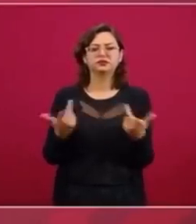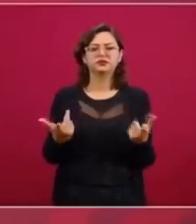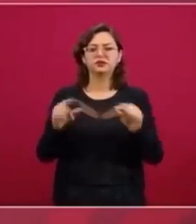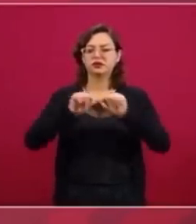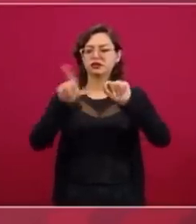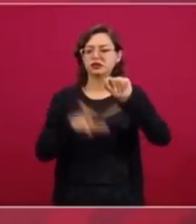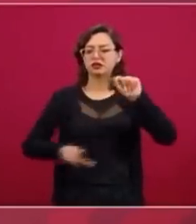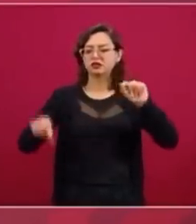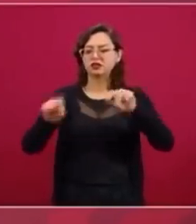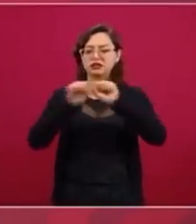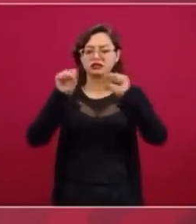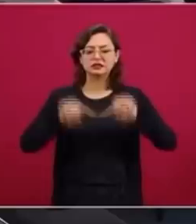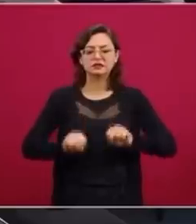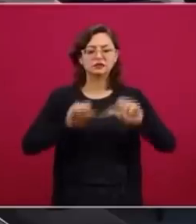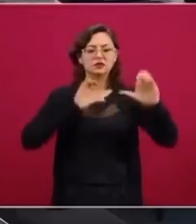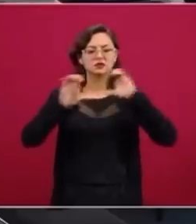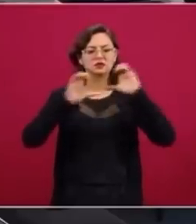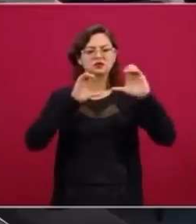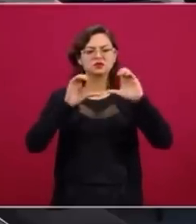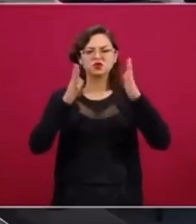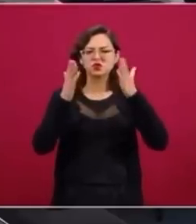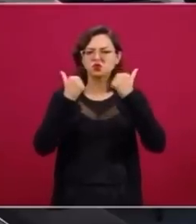nacional